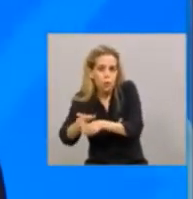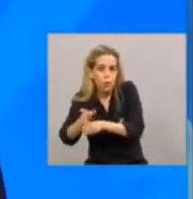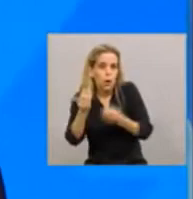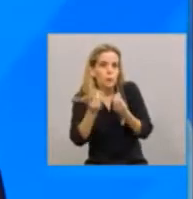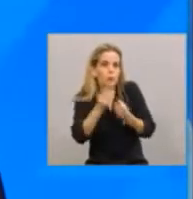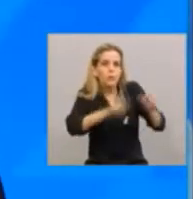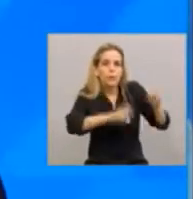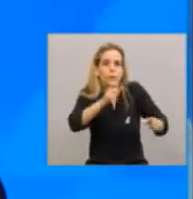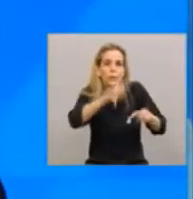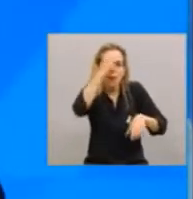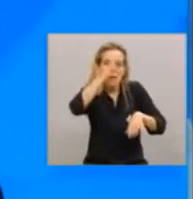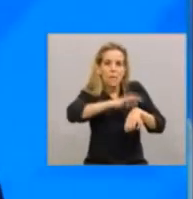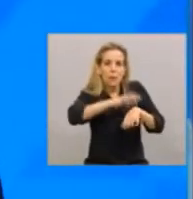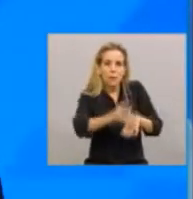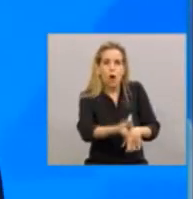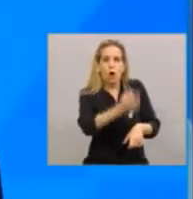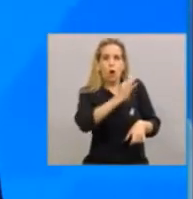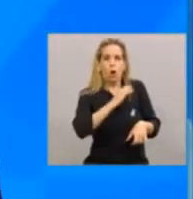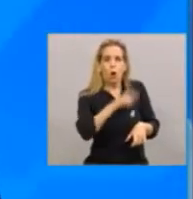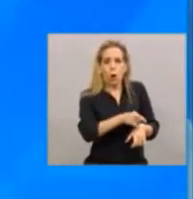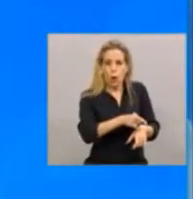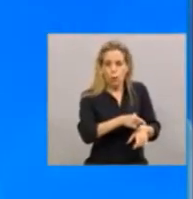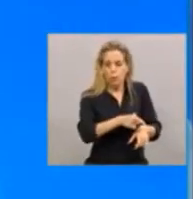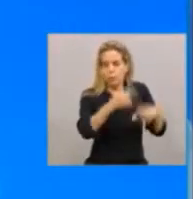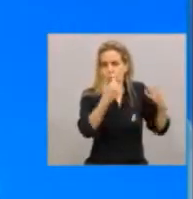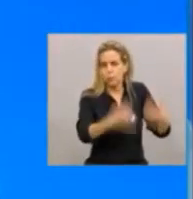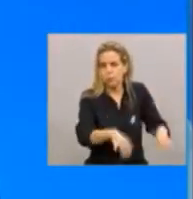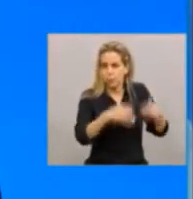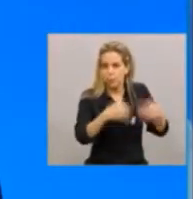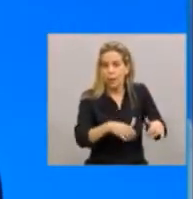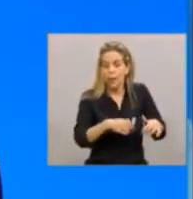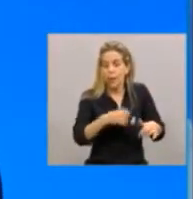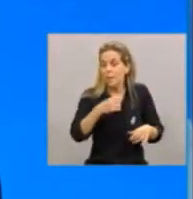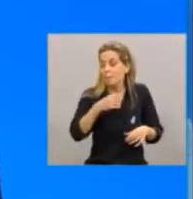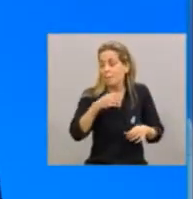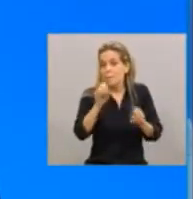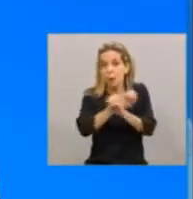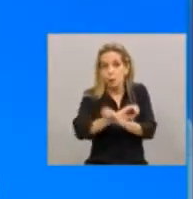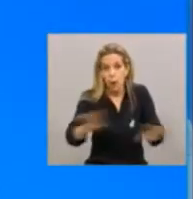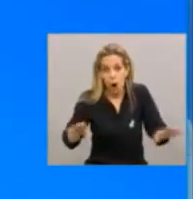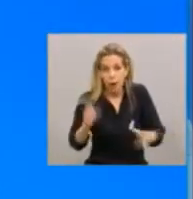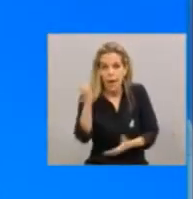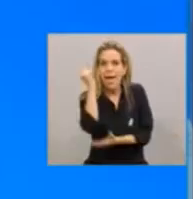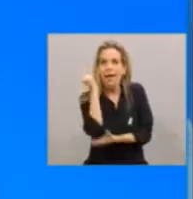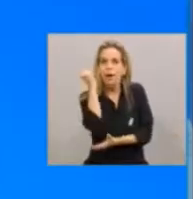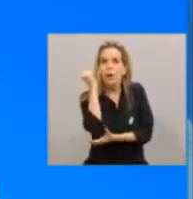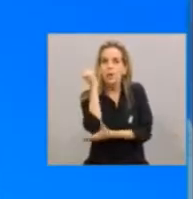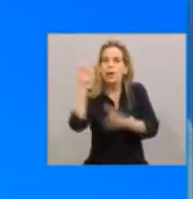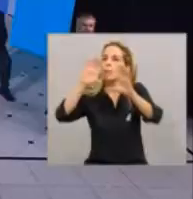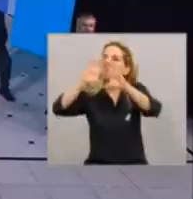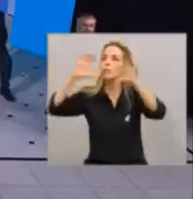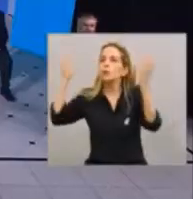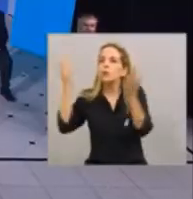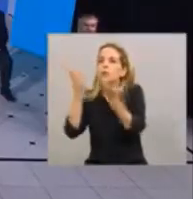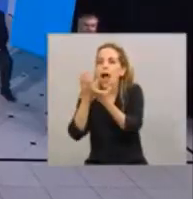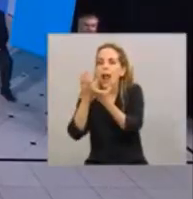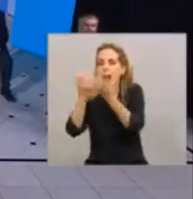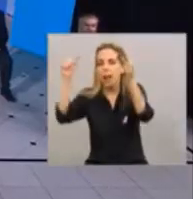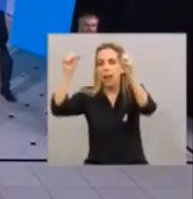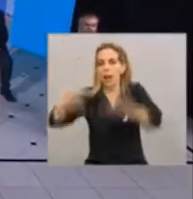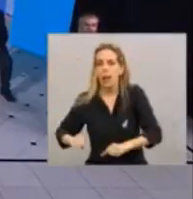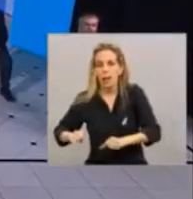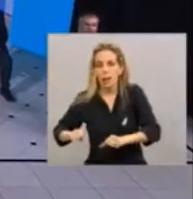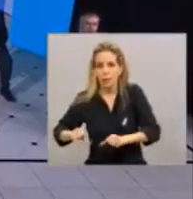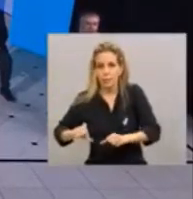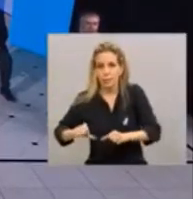y que por sobre todas las cosas hizo crujir los cimientos de la economía mundial y en ese contexto